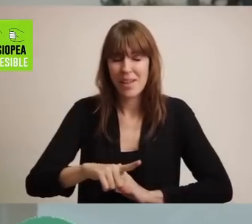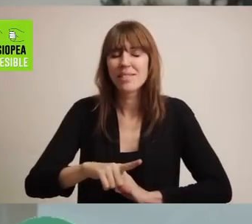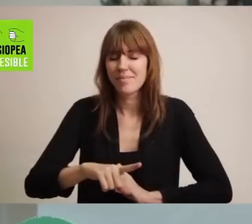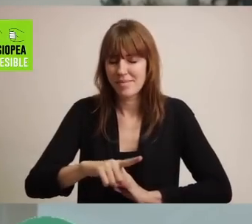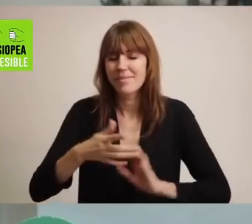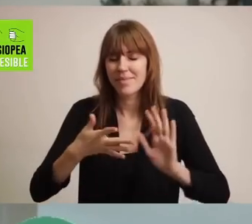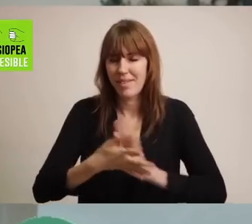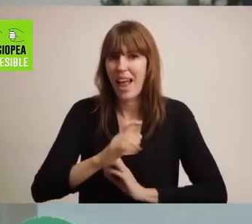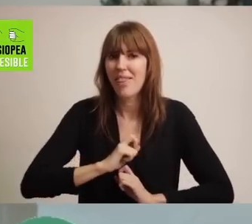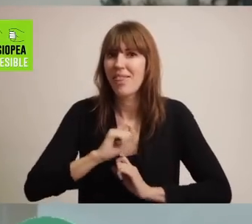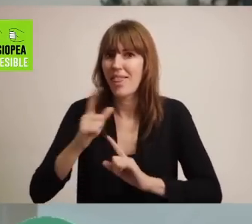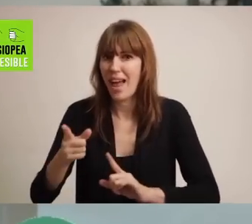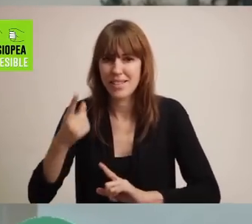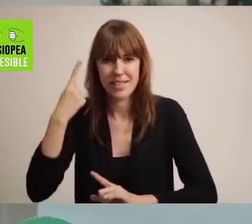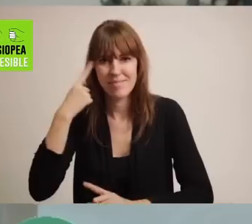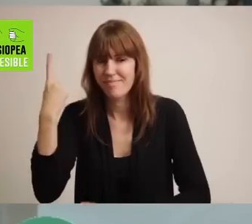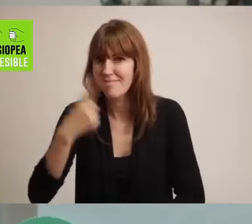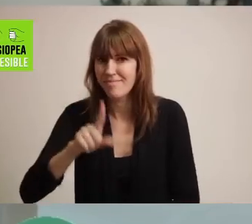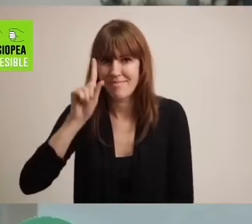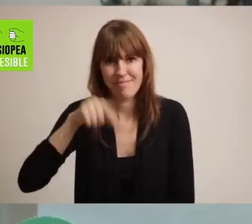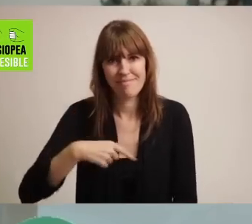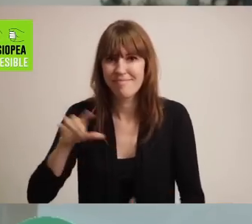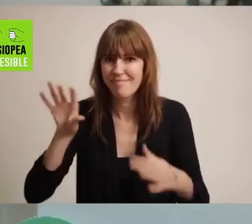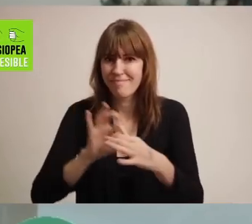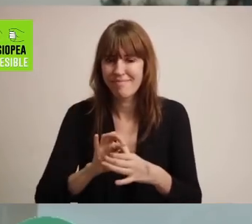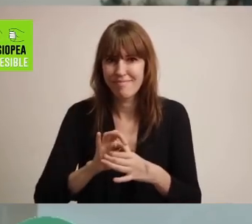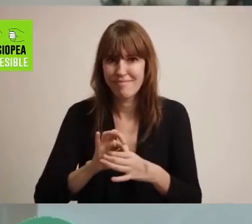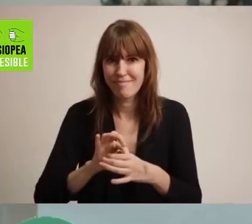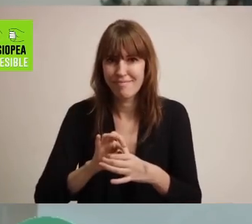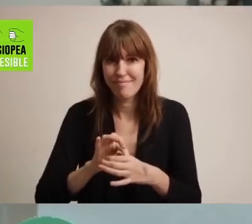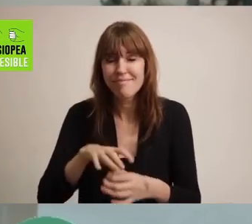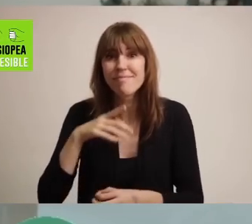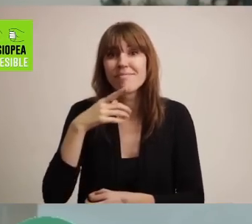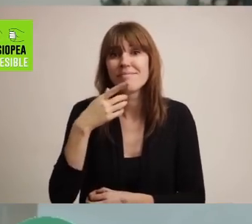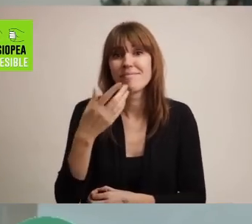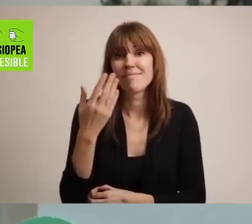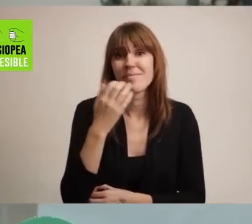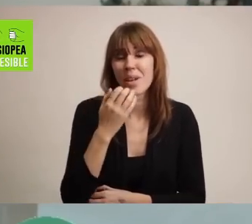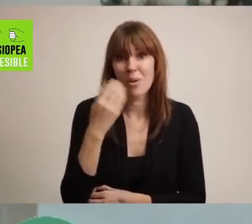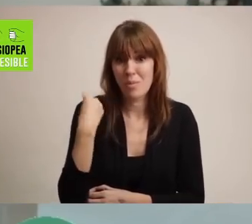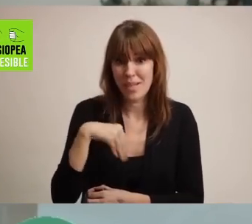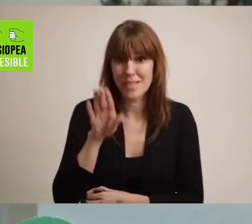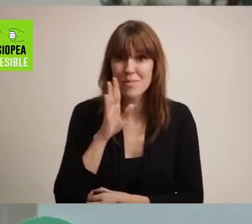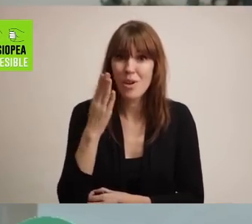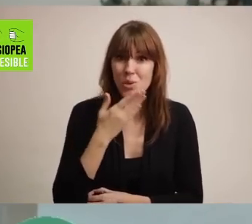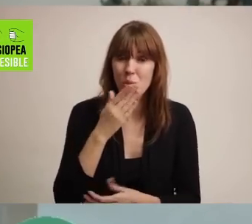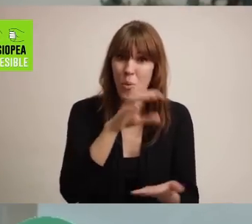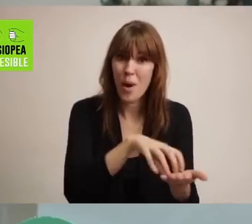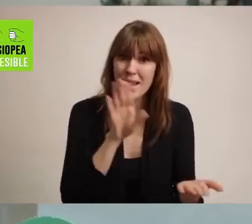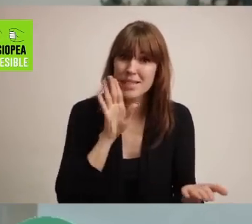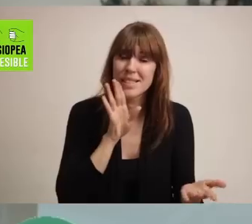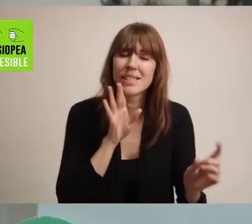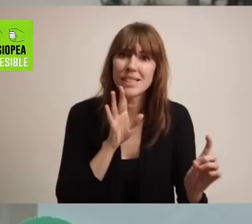dar. Y eso es siempre así. Y este principio se enseñaba en estas escuelas primarias. Por eso no había el